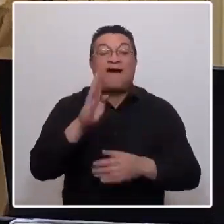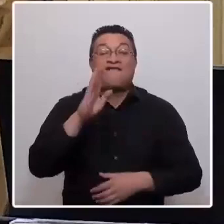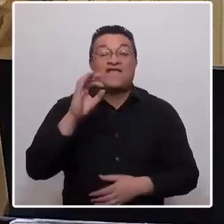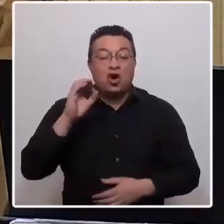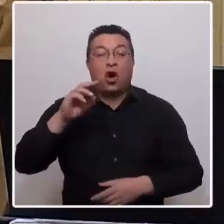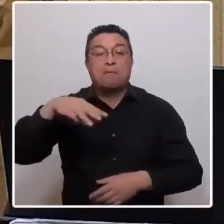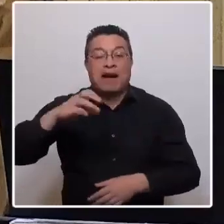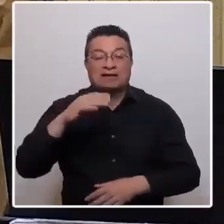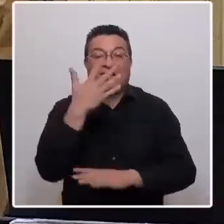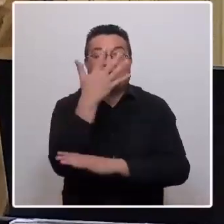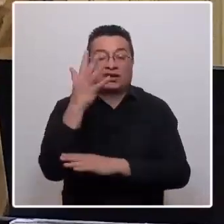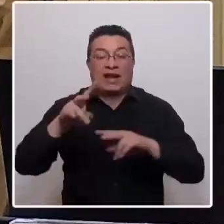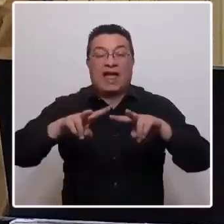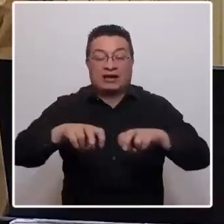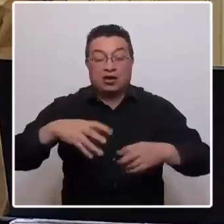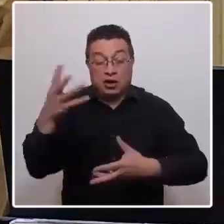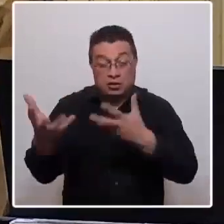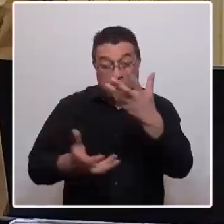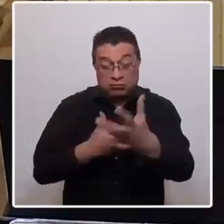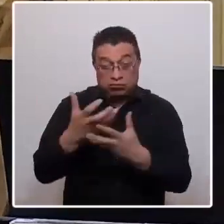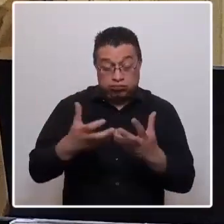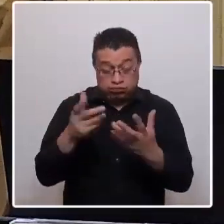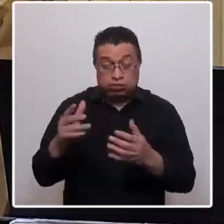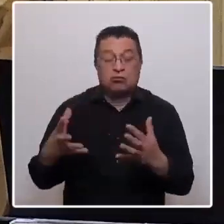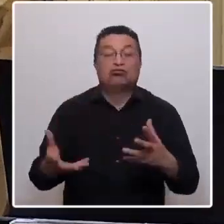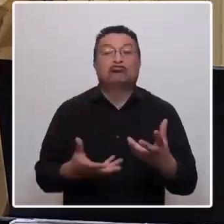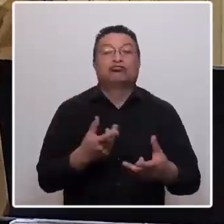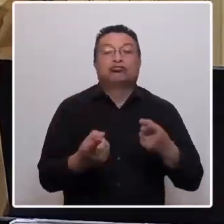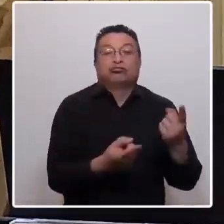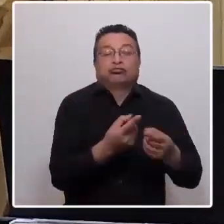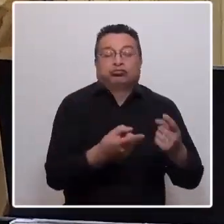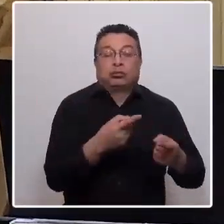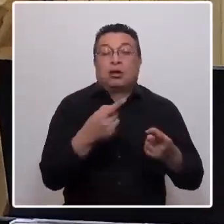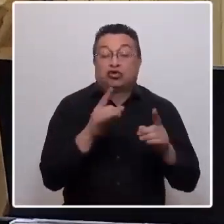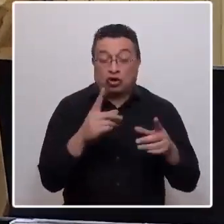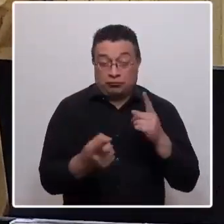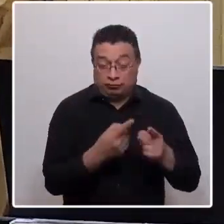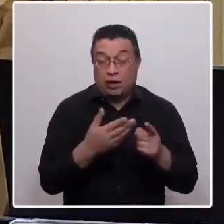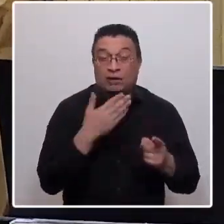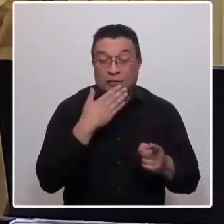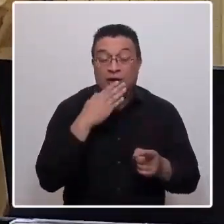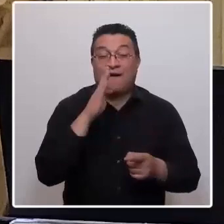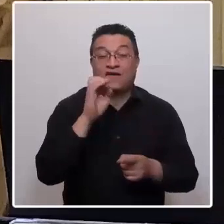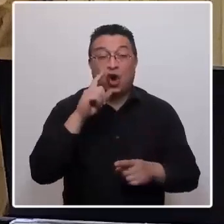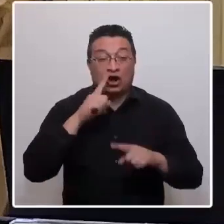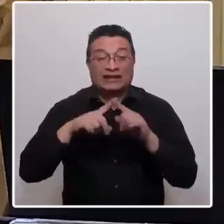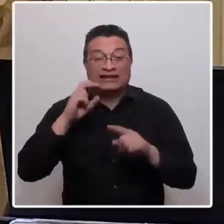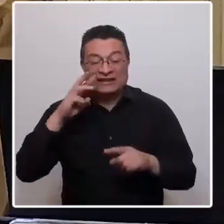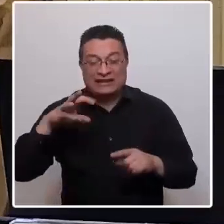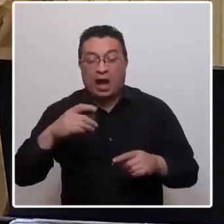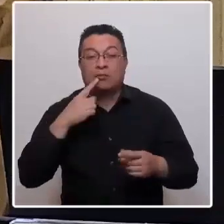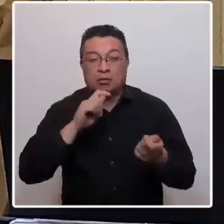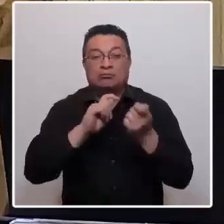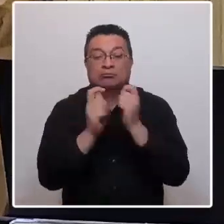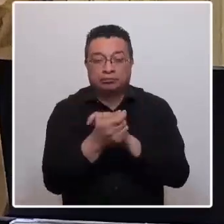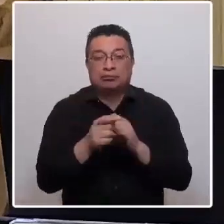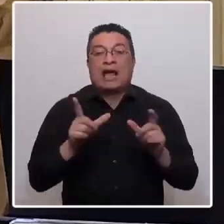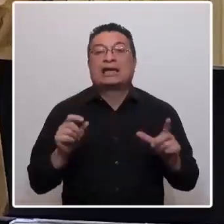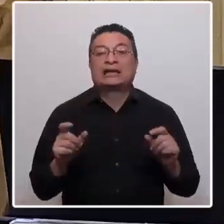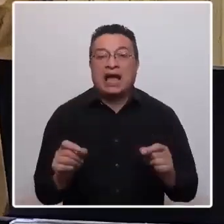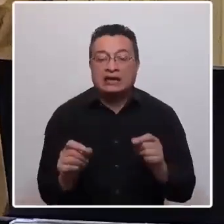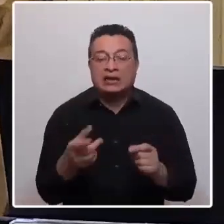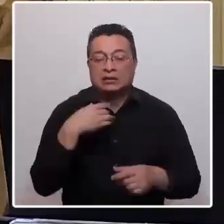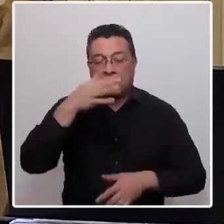forestal y agrícola, que al quemarse genera energía. Pero no solo genera eso, también dioxinas y furanos, que se transforman en cáncer,